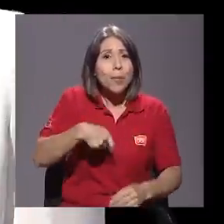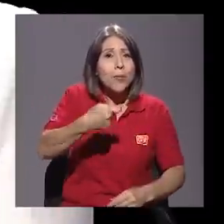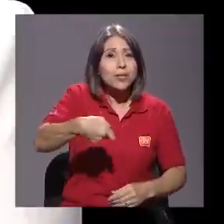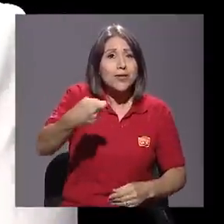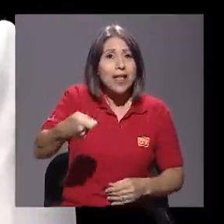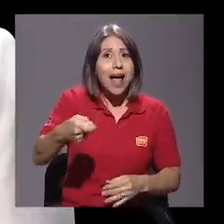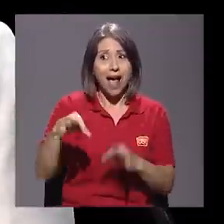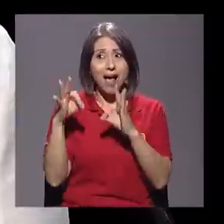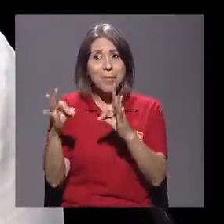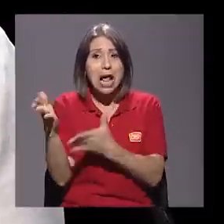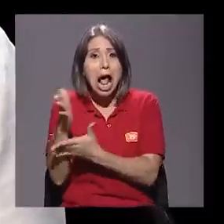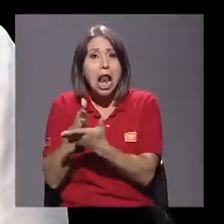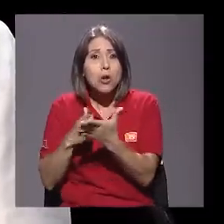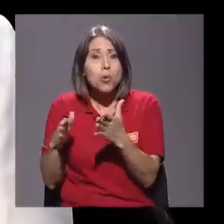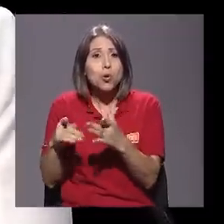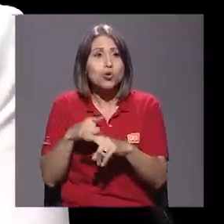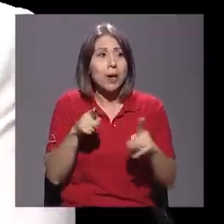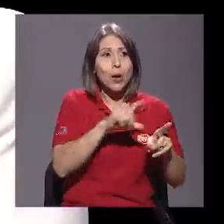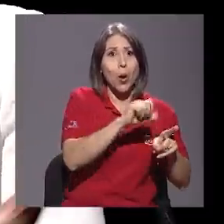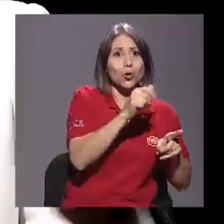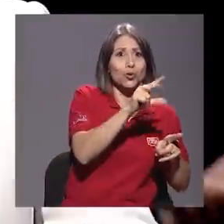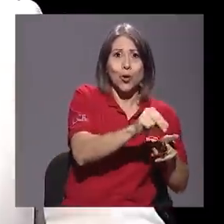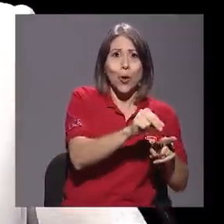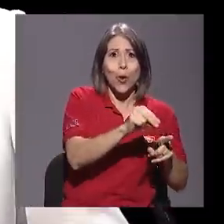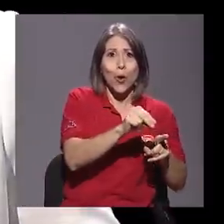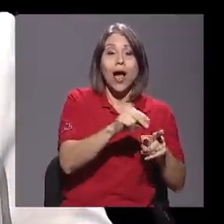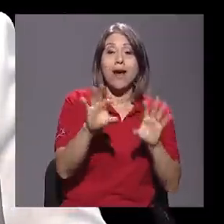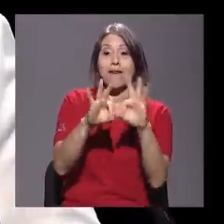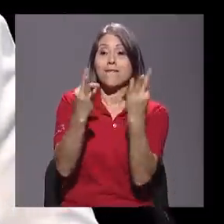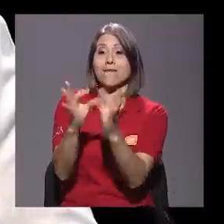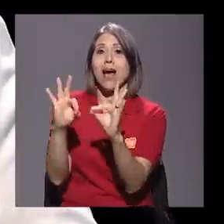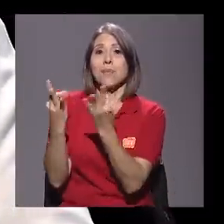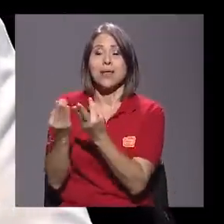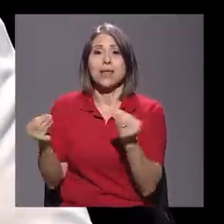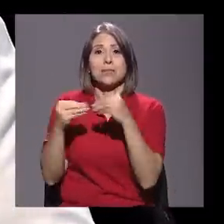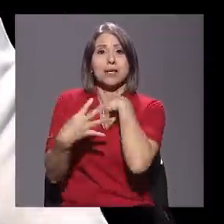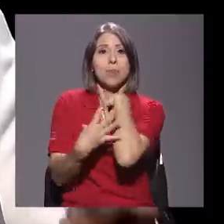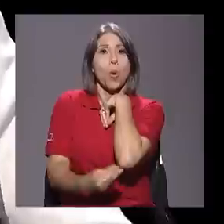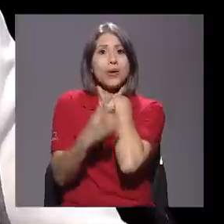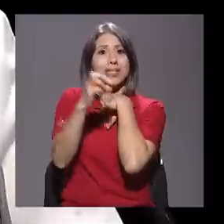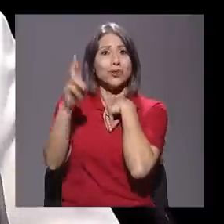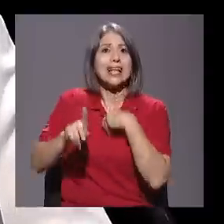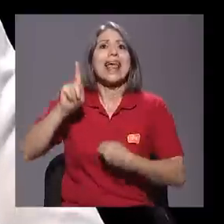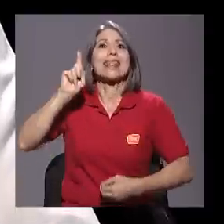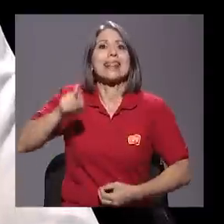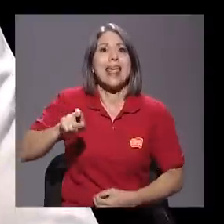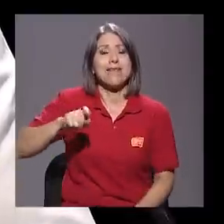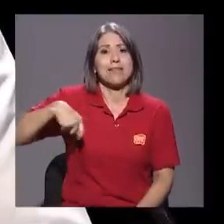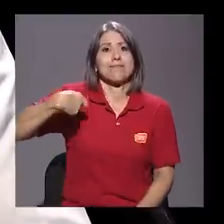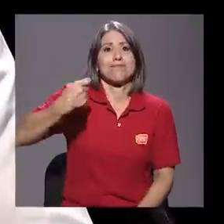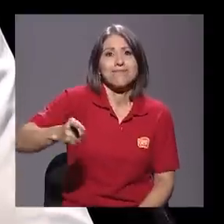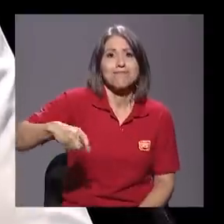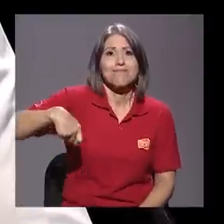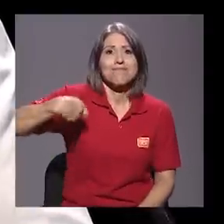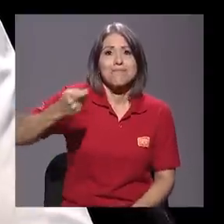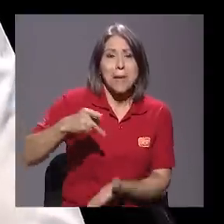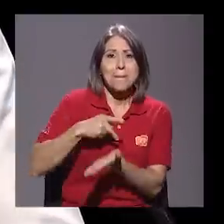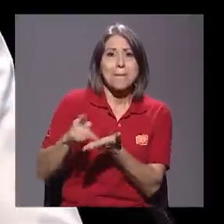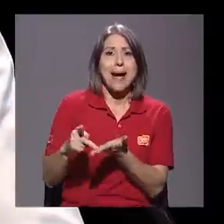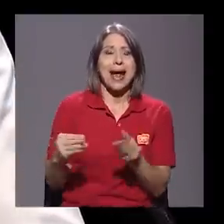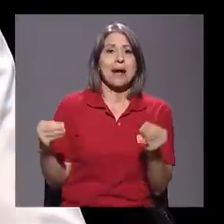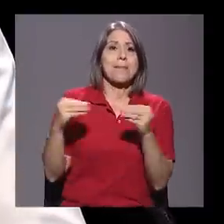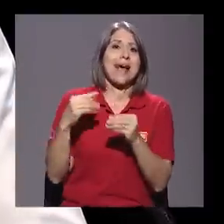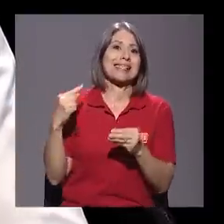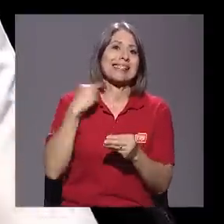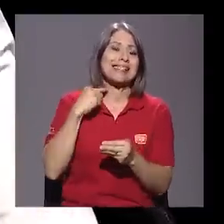para unos, pero no es válido para otros, porque es válido para los hogares más pobres de Costa Rica tener que pagar de más el impuesto al valor agregado sobre